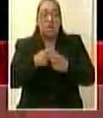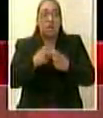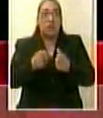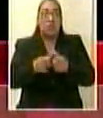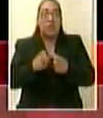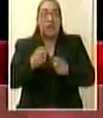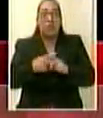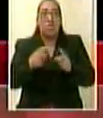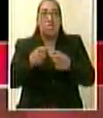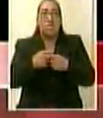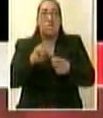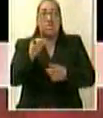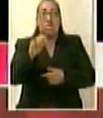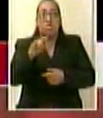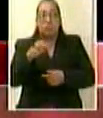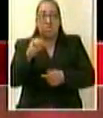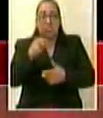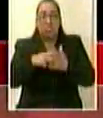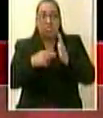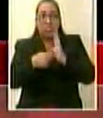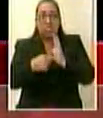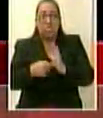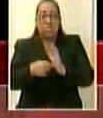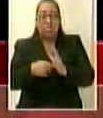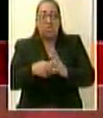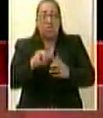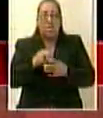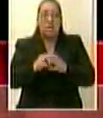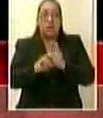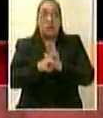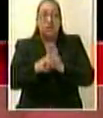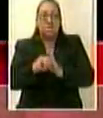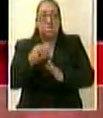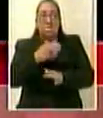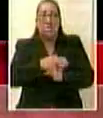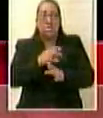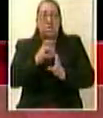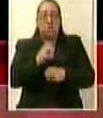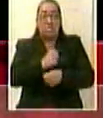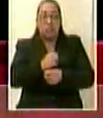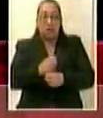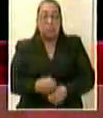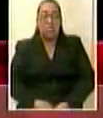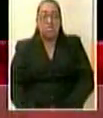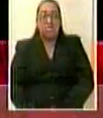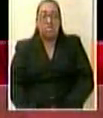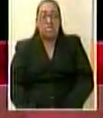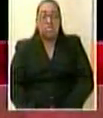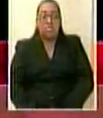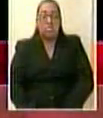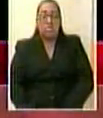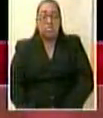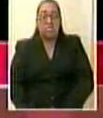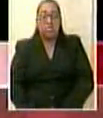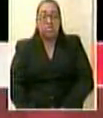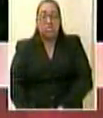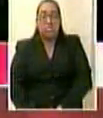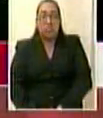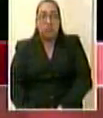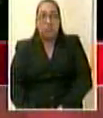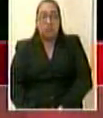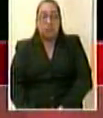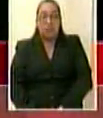Hilaria Zupa, que presentó en la legislatura del régimen anterior y de otros